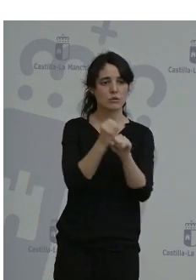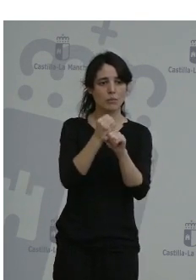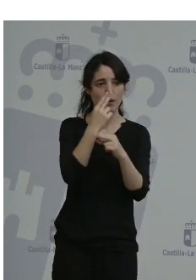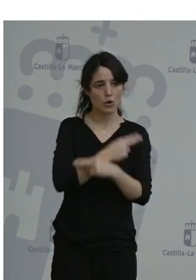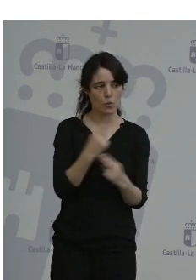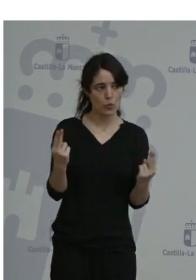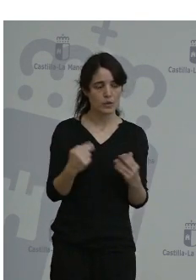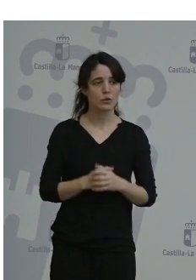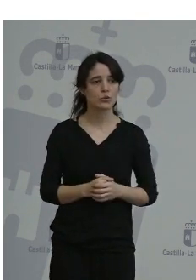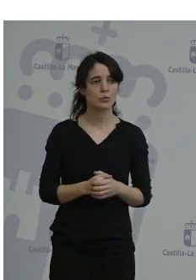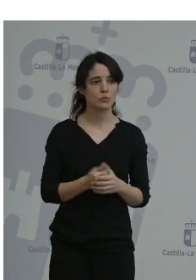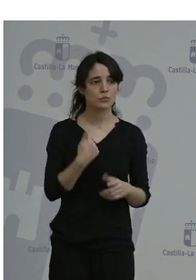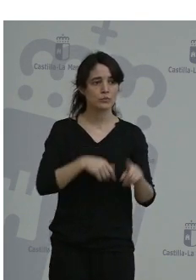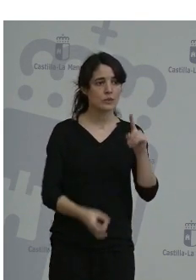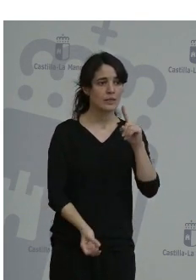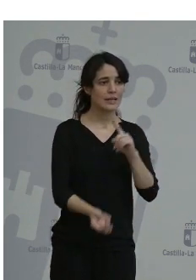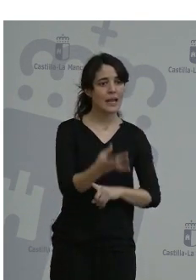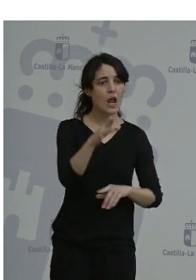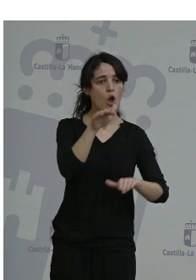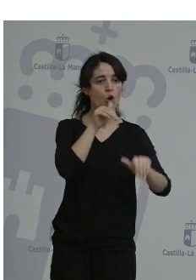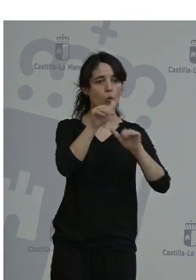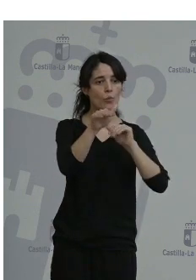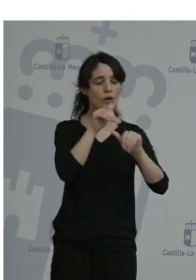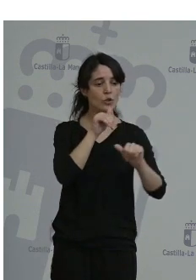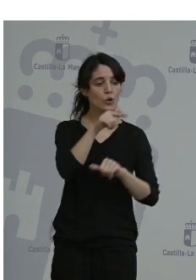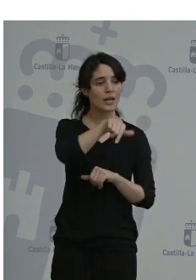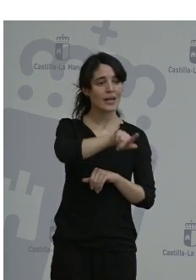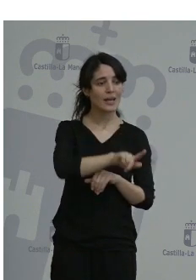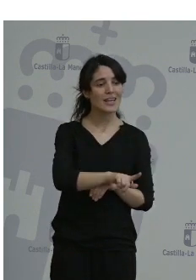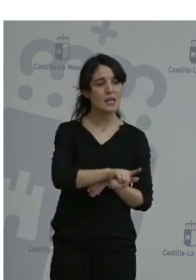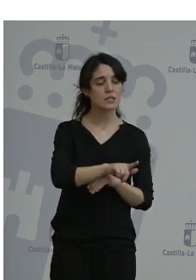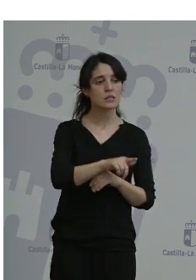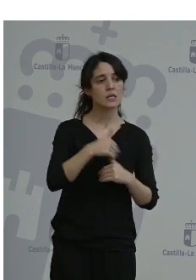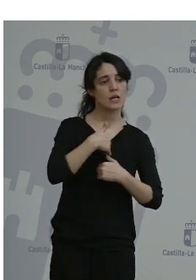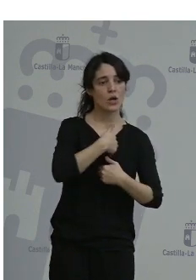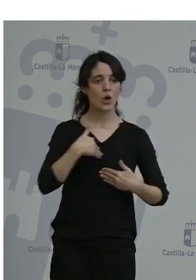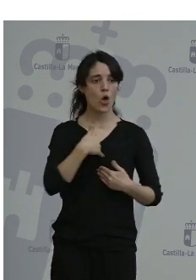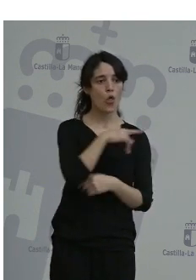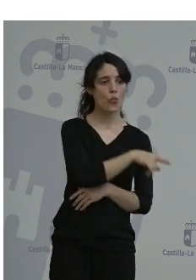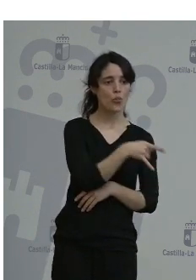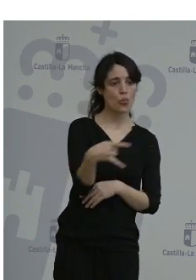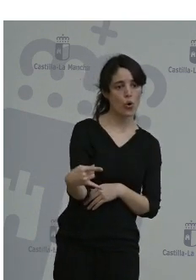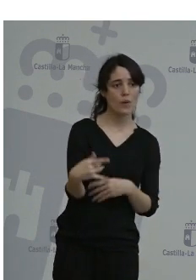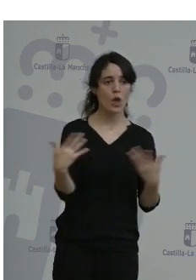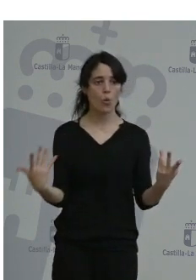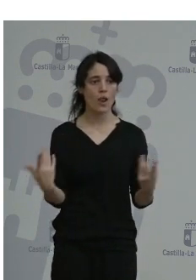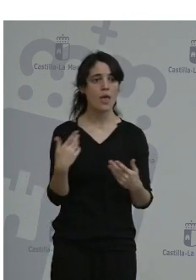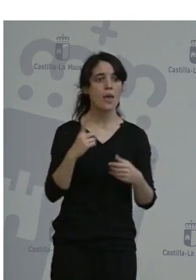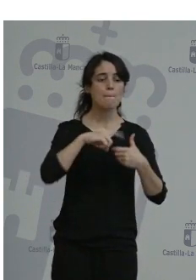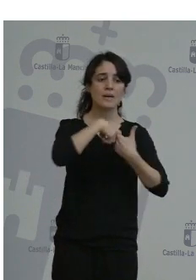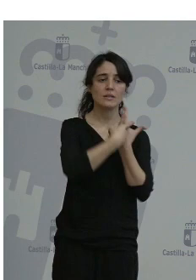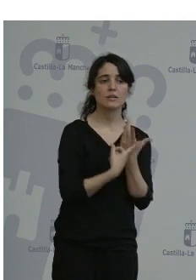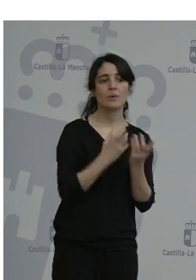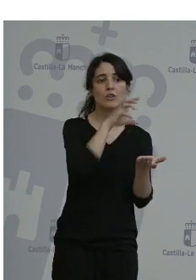Vamos a sacar unas convocatorias que tendrán una doble vertiente, lo que es la participación de las entidades de la